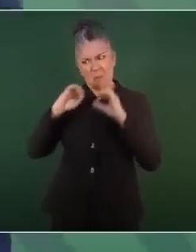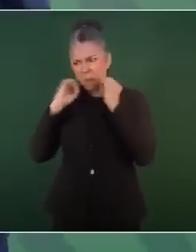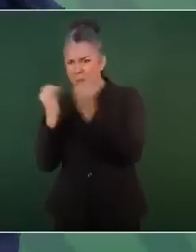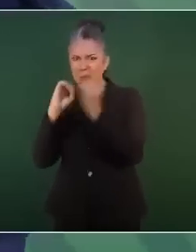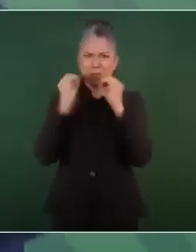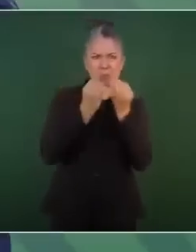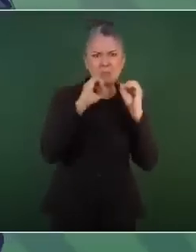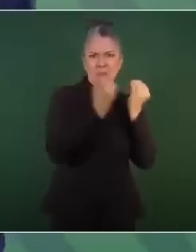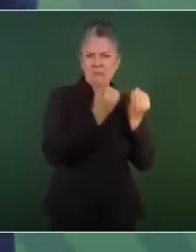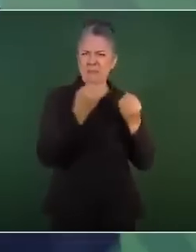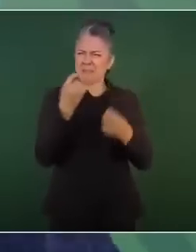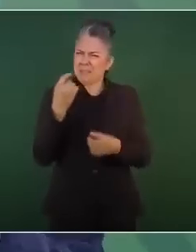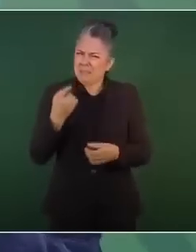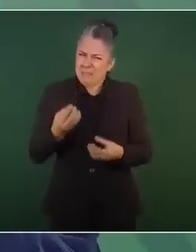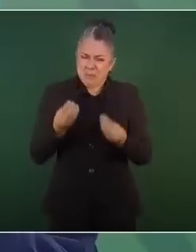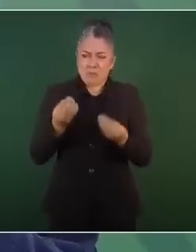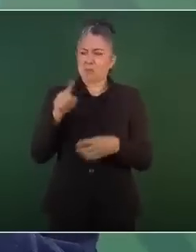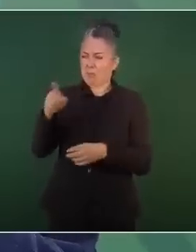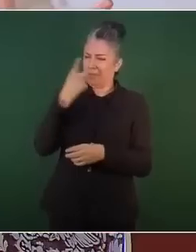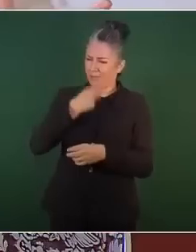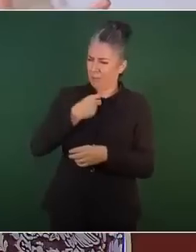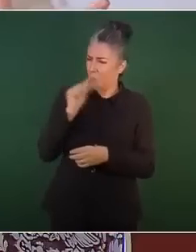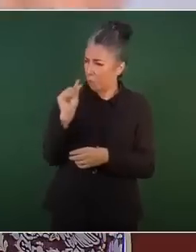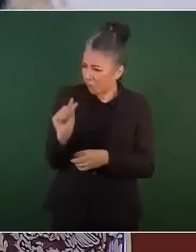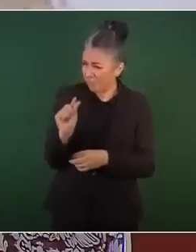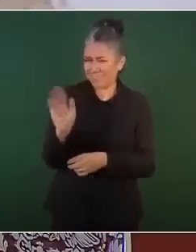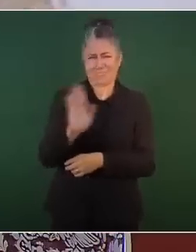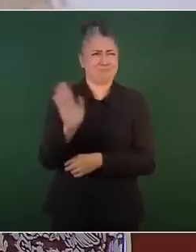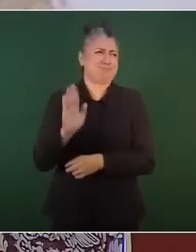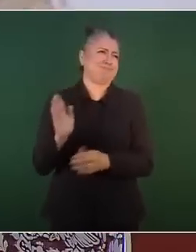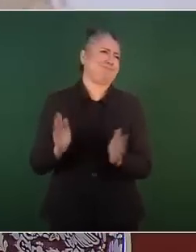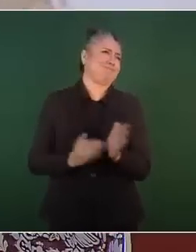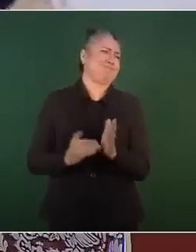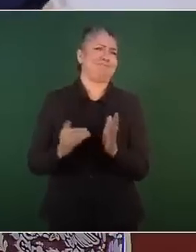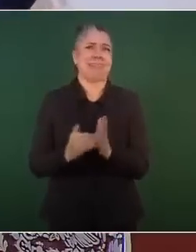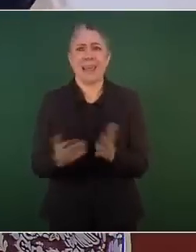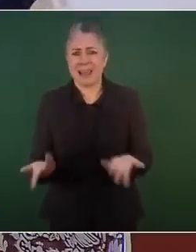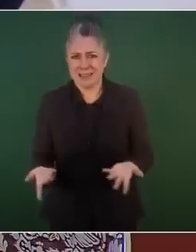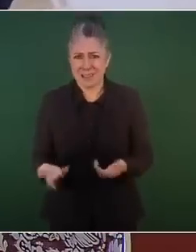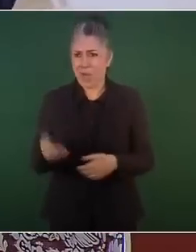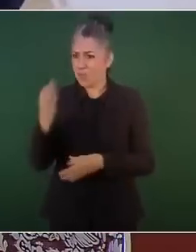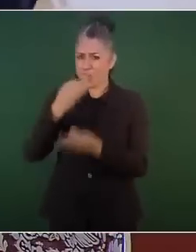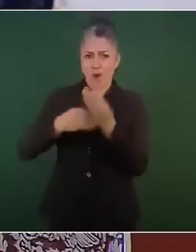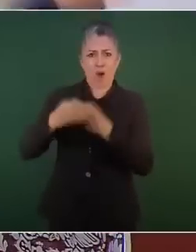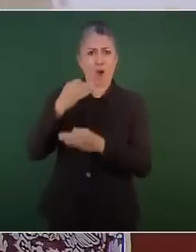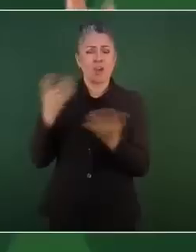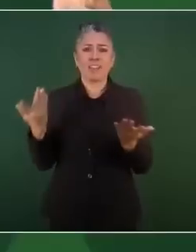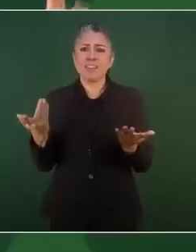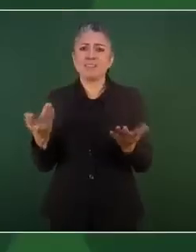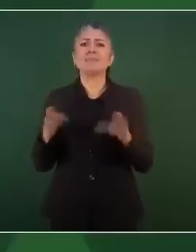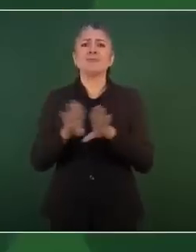Si hay miles, y todas cooptadas, controladas